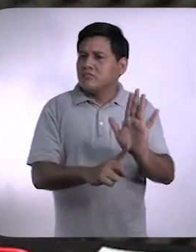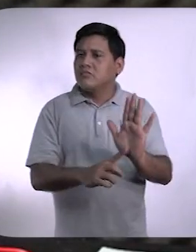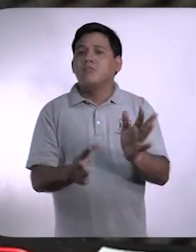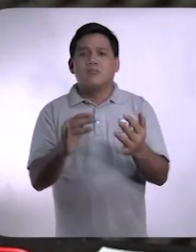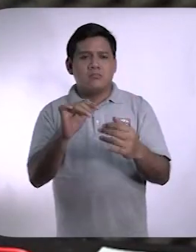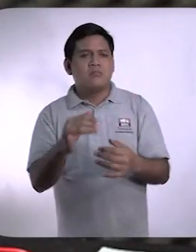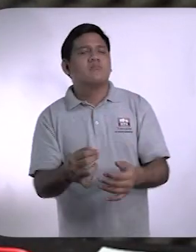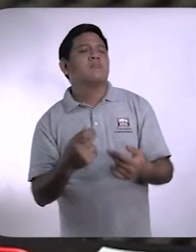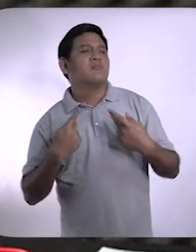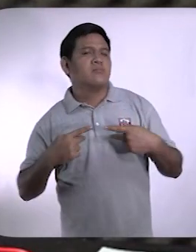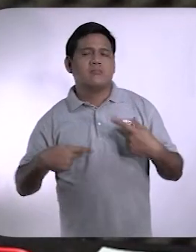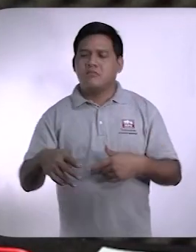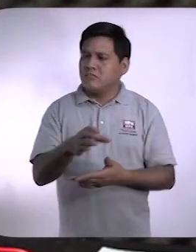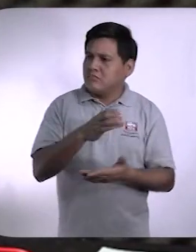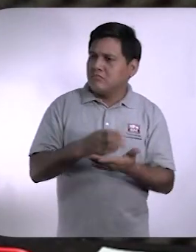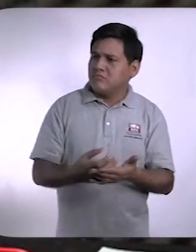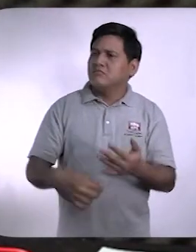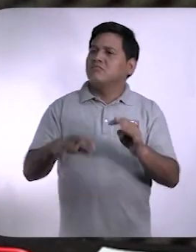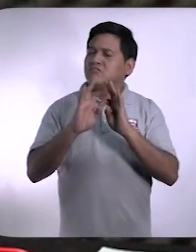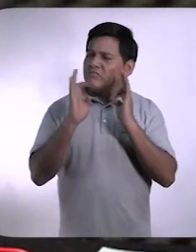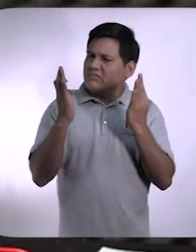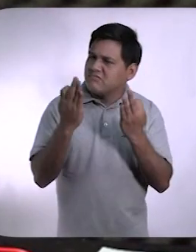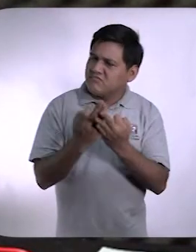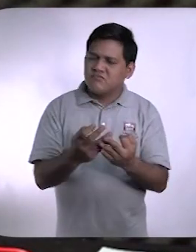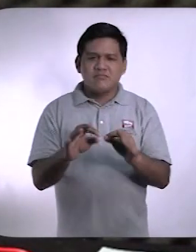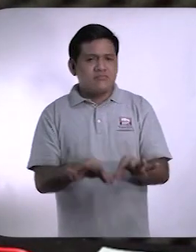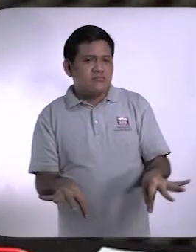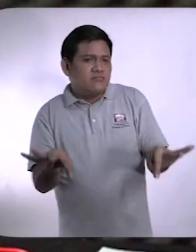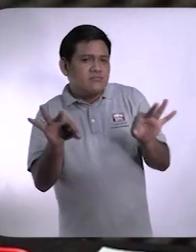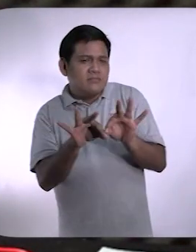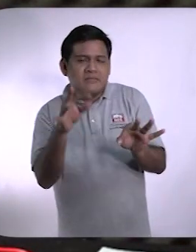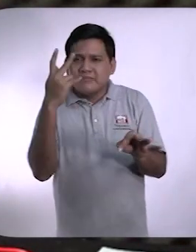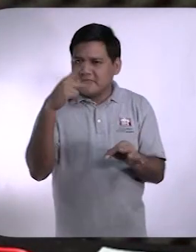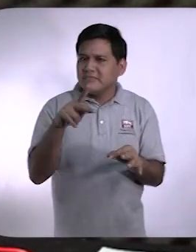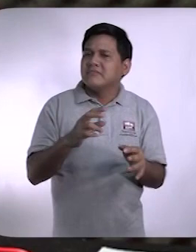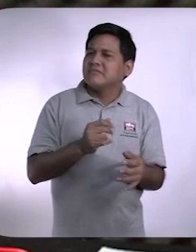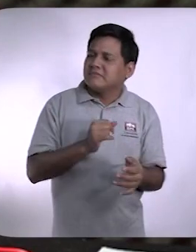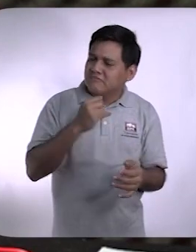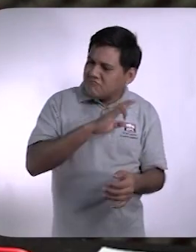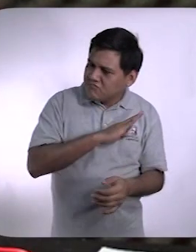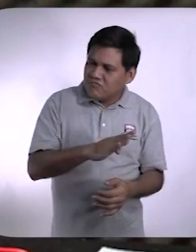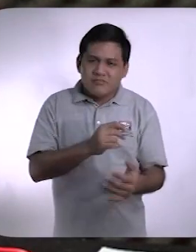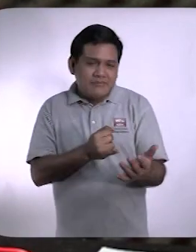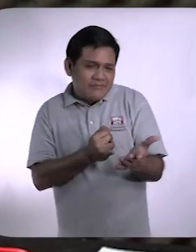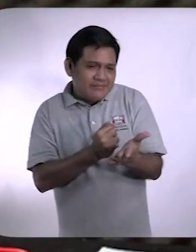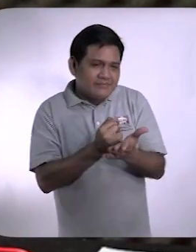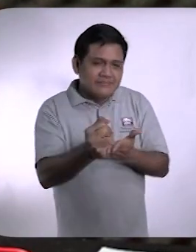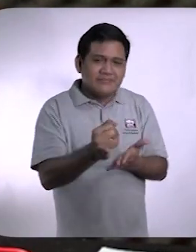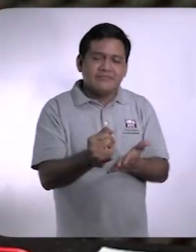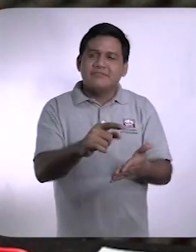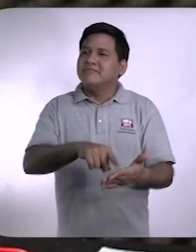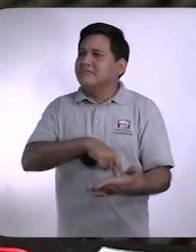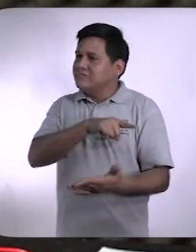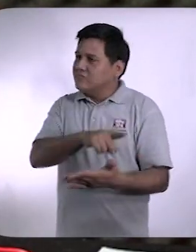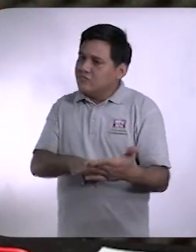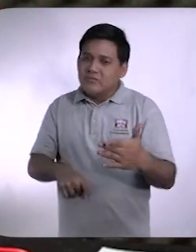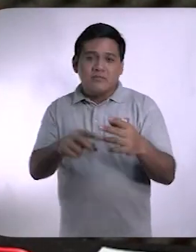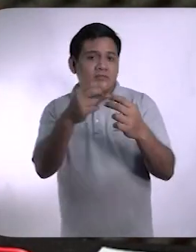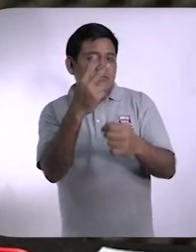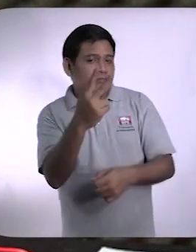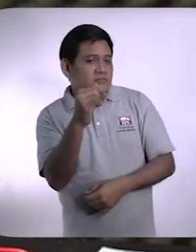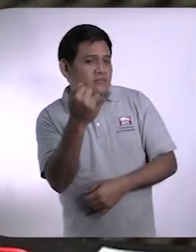les va a servir, es una herramienta muy importante para que realicen su voto de manera informada. Ahora